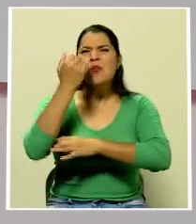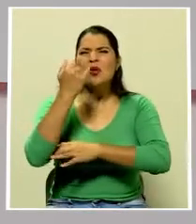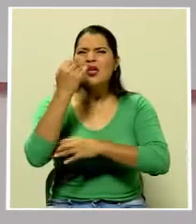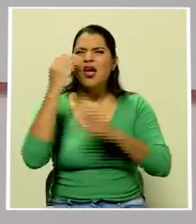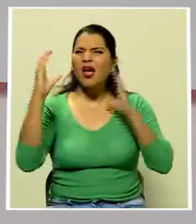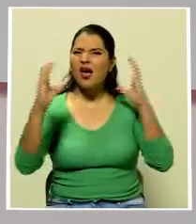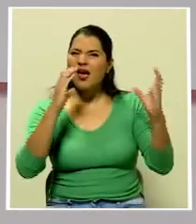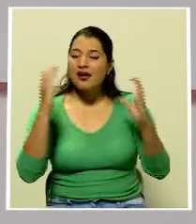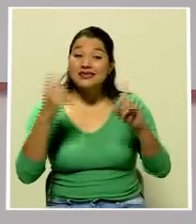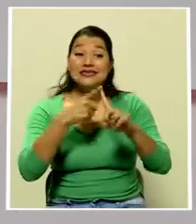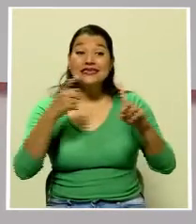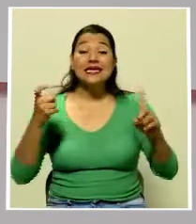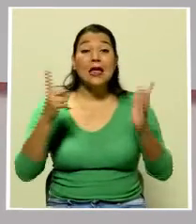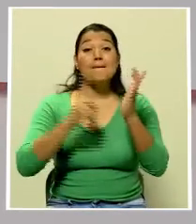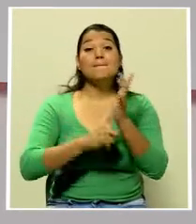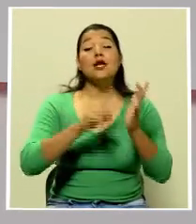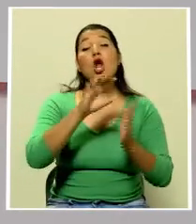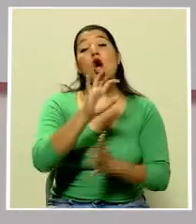desde el año